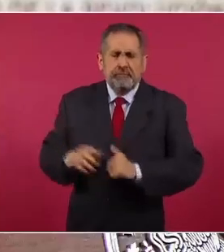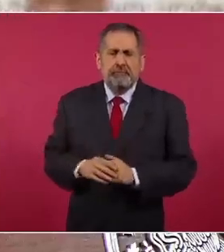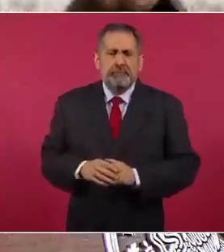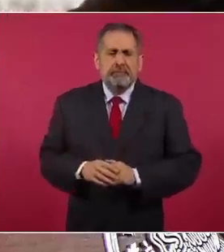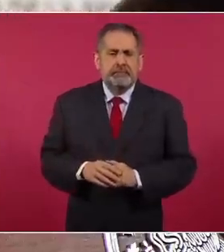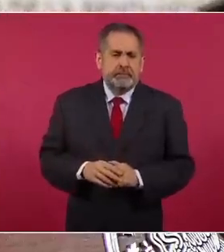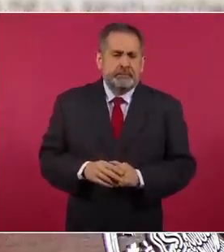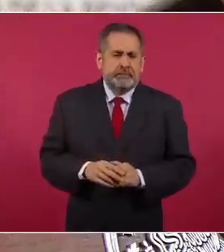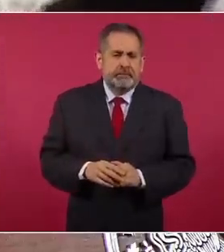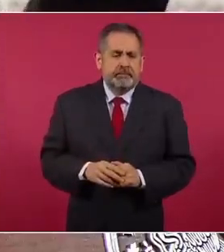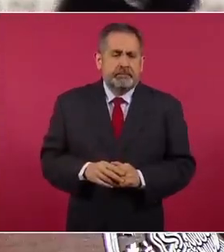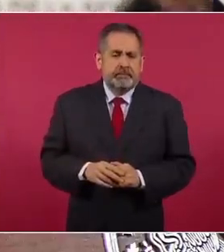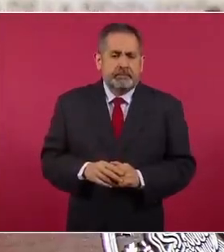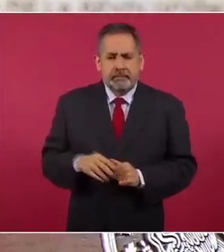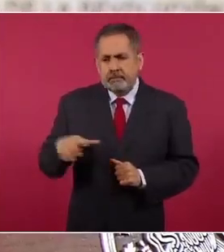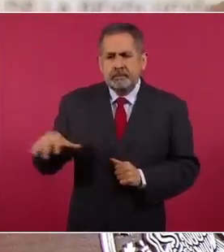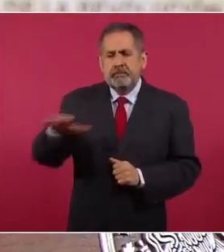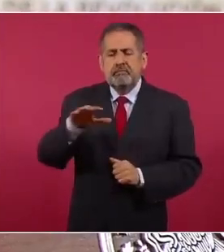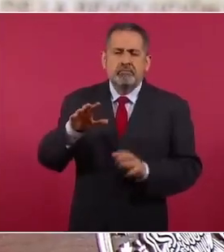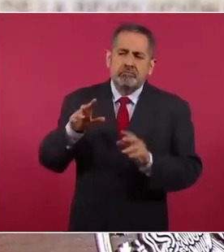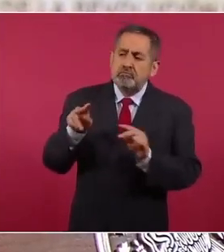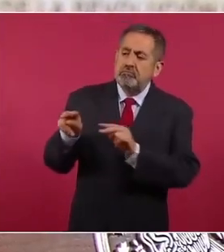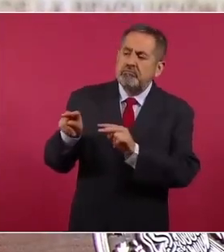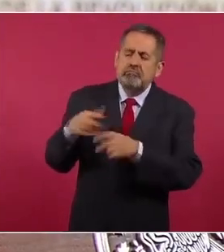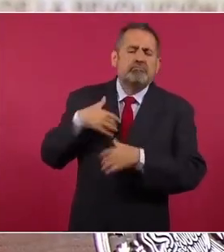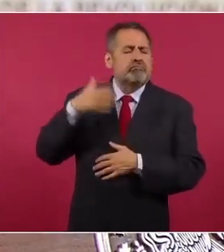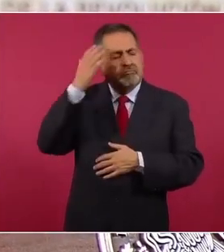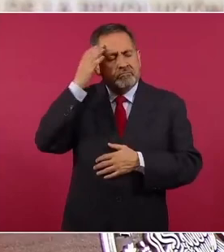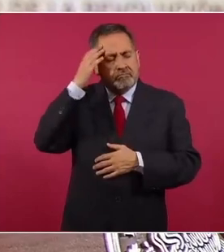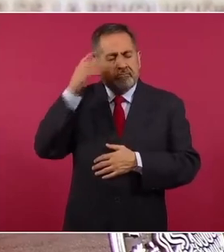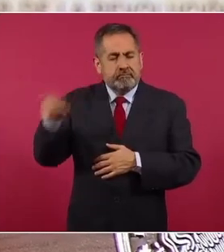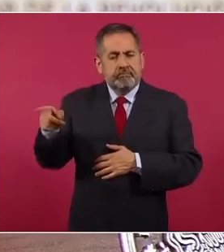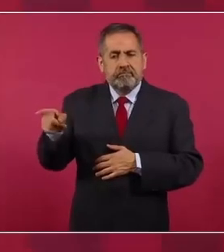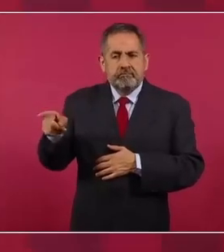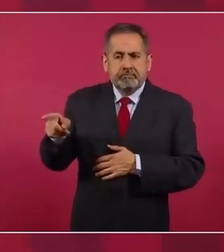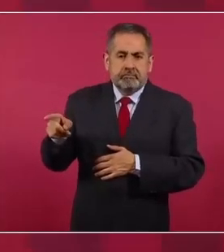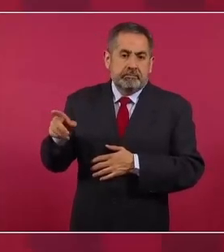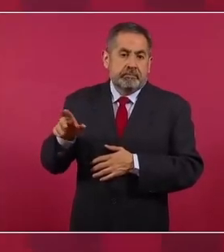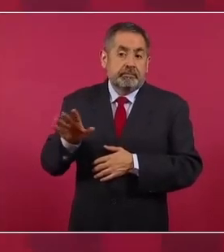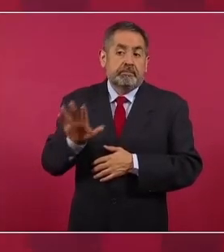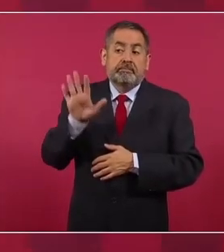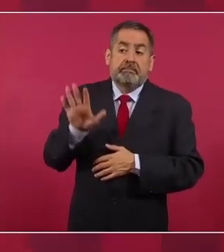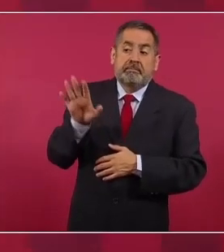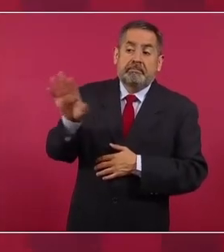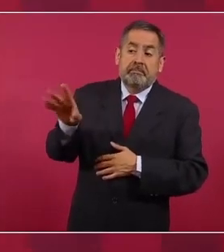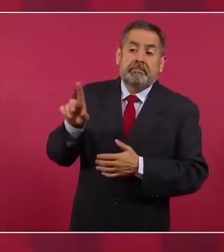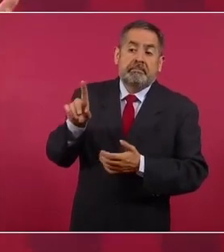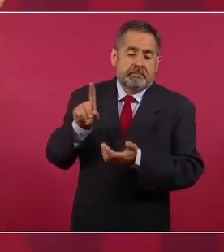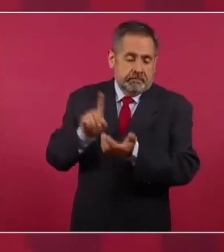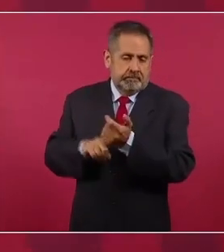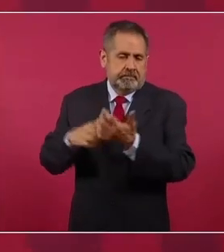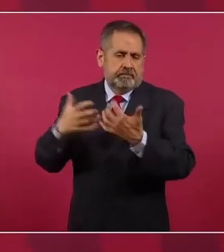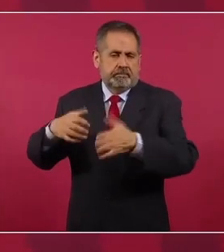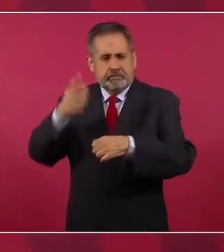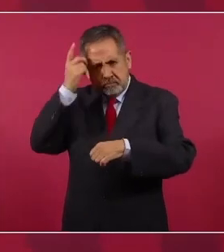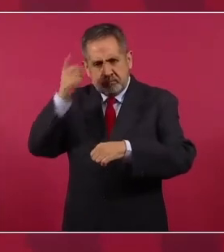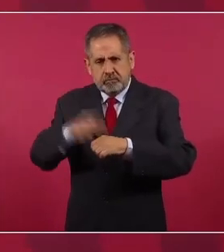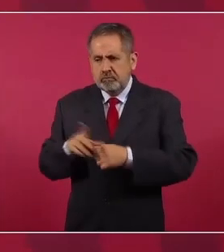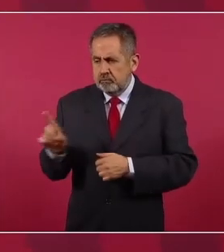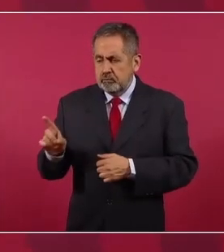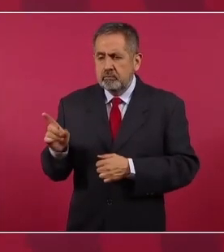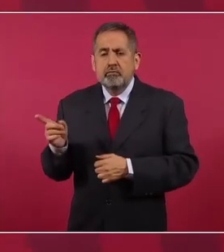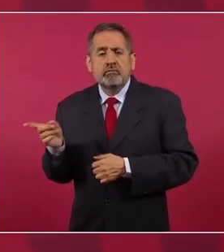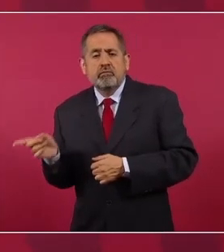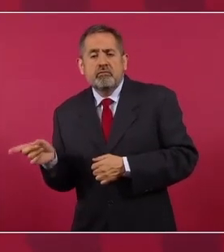o así se le conocía como empresario, y otro desconocido,